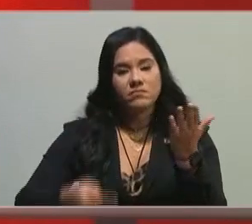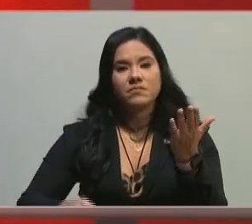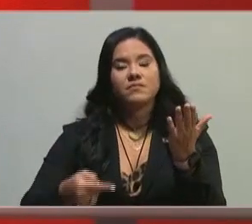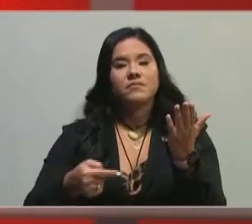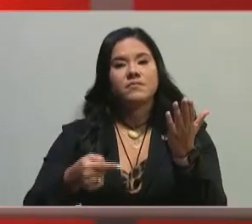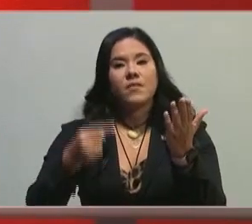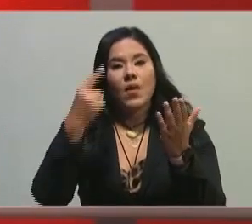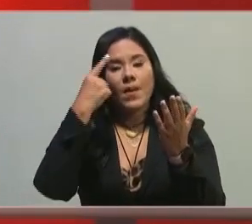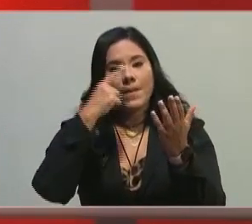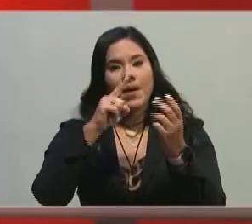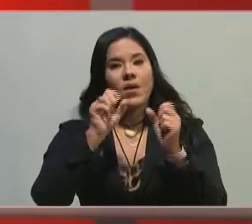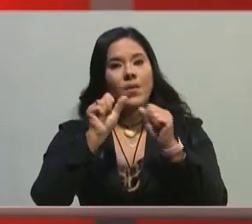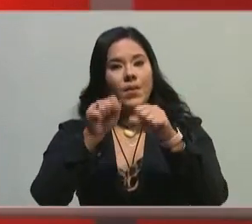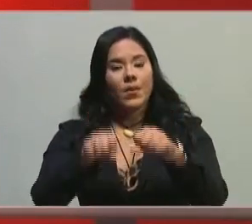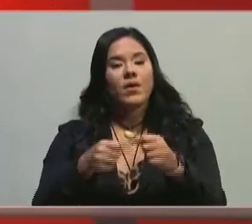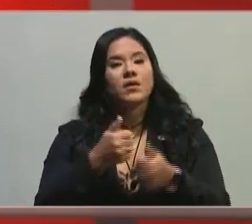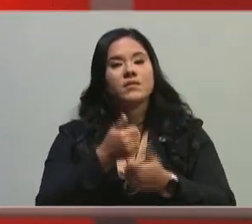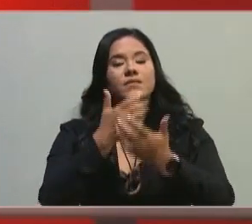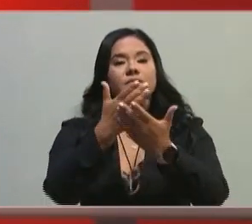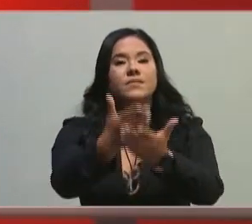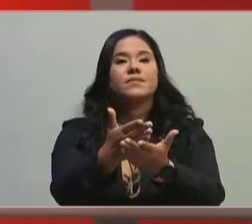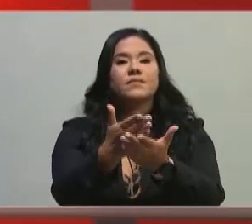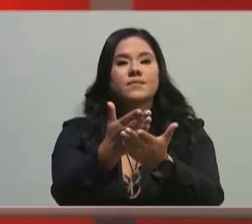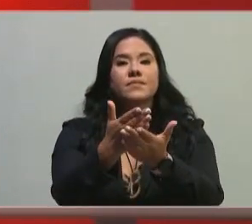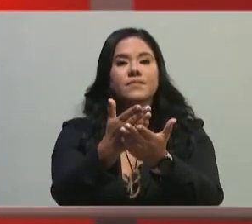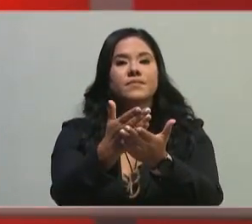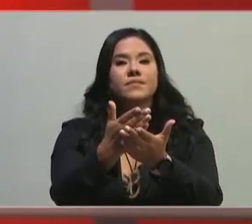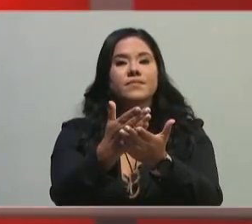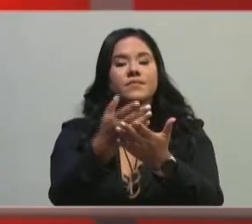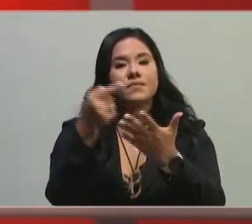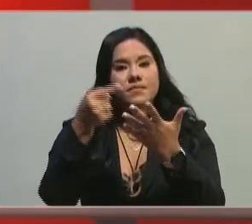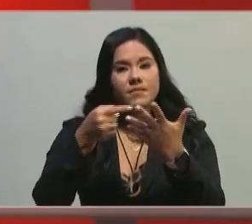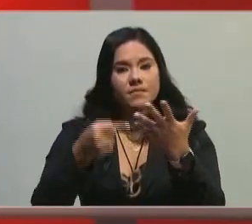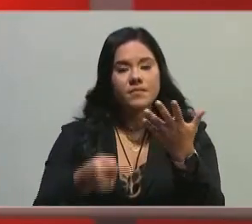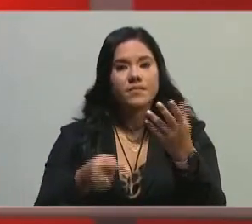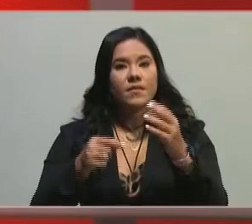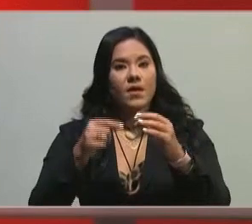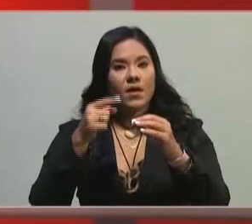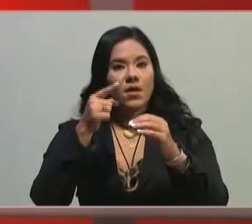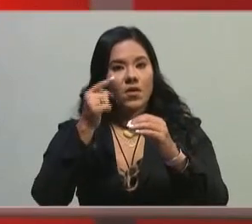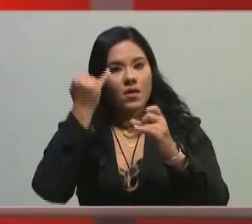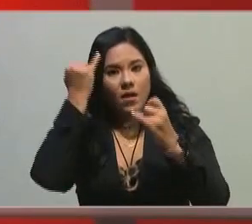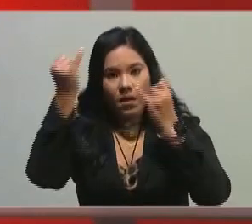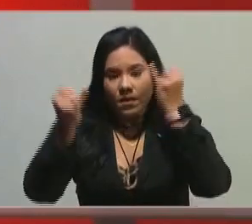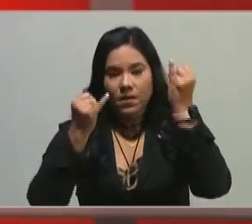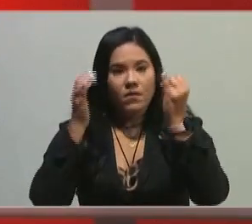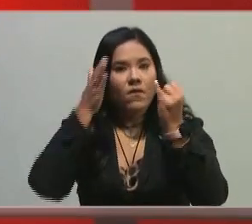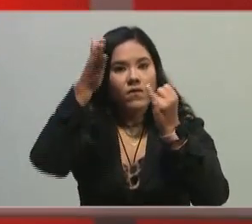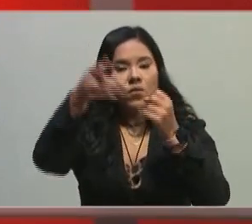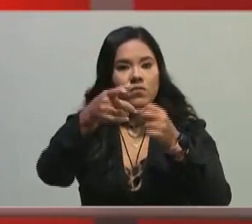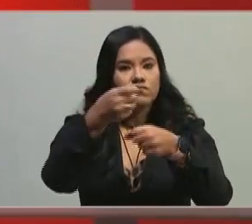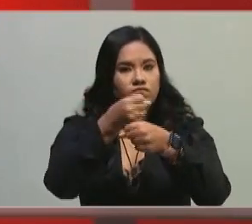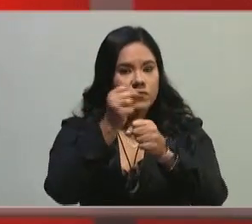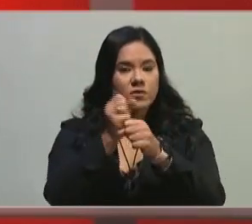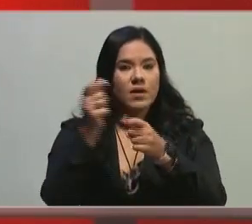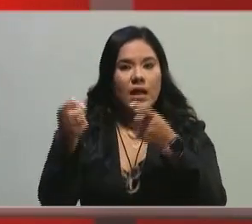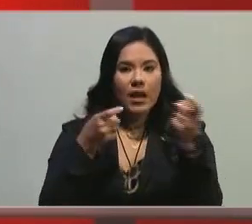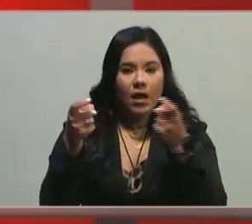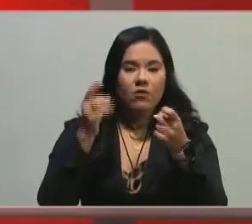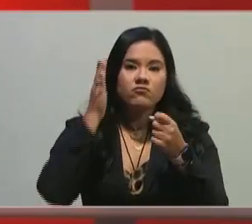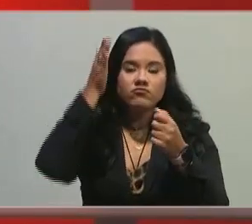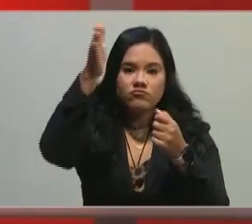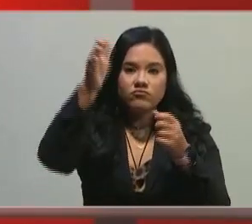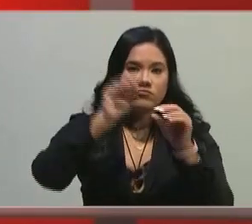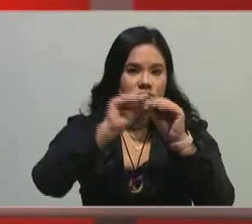para eh poder eh llevar eh en emprendedurismo a a muchas comunidades